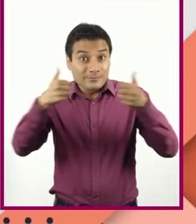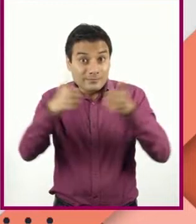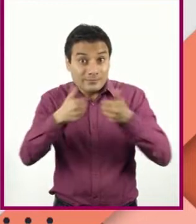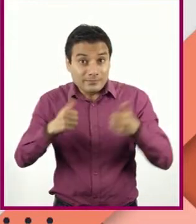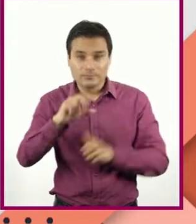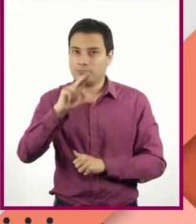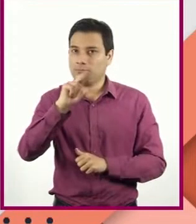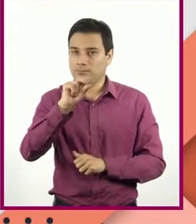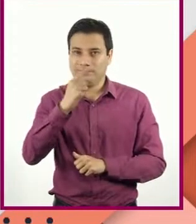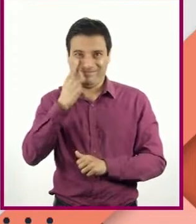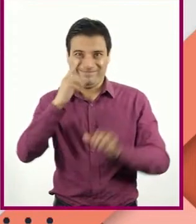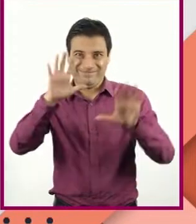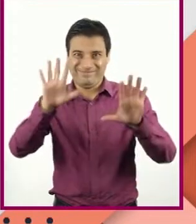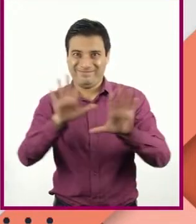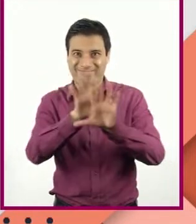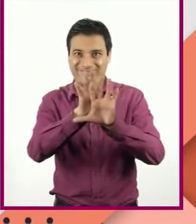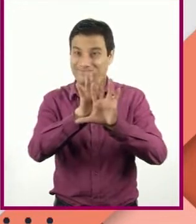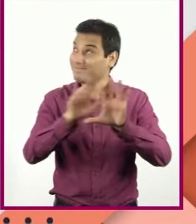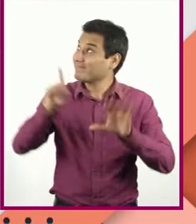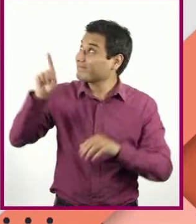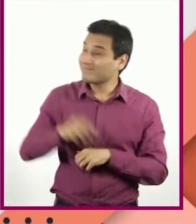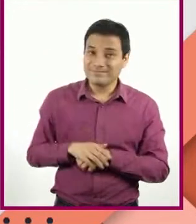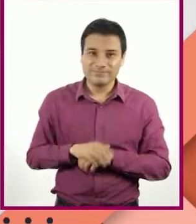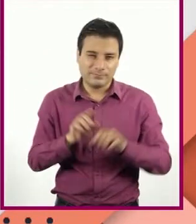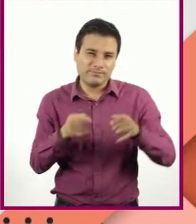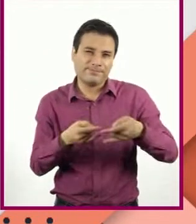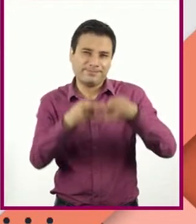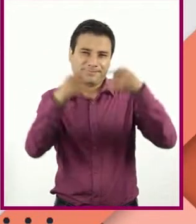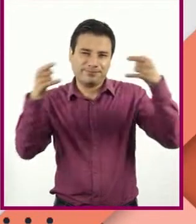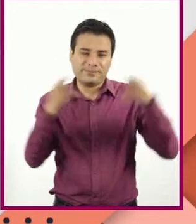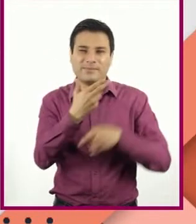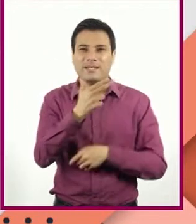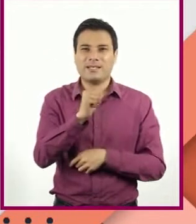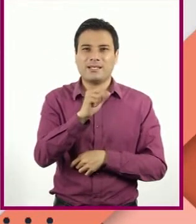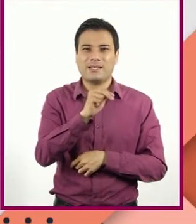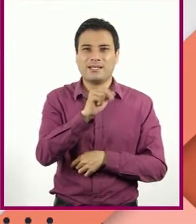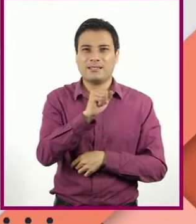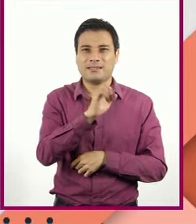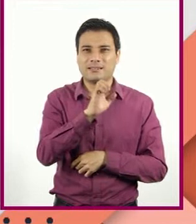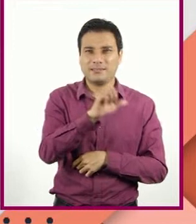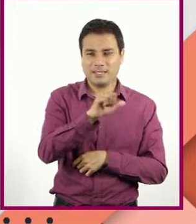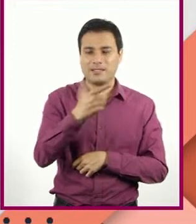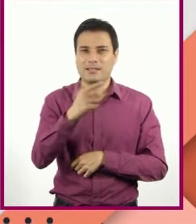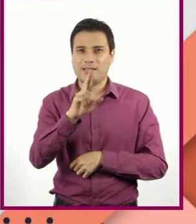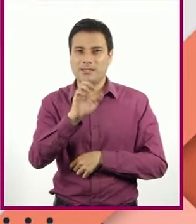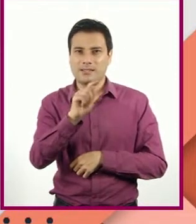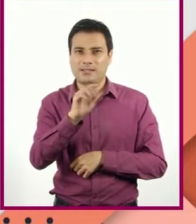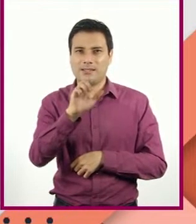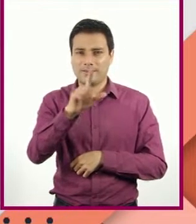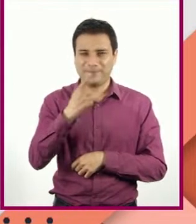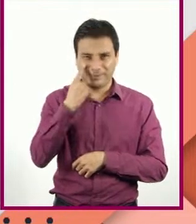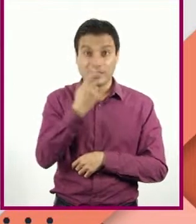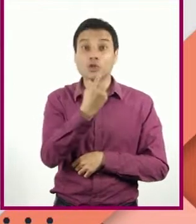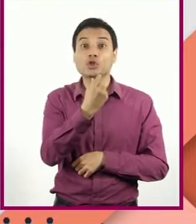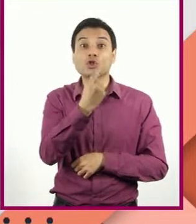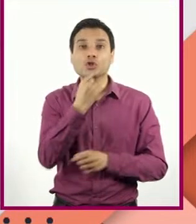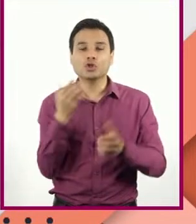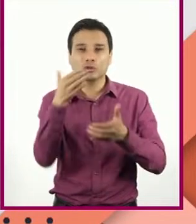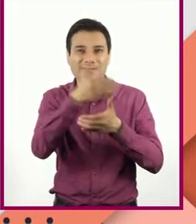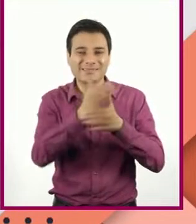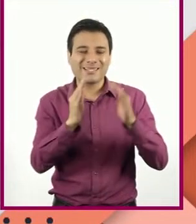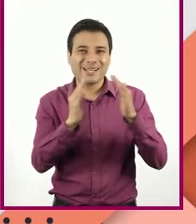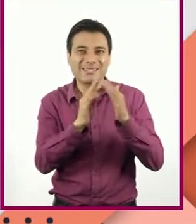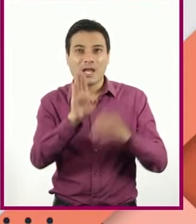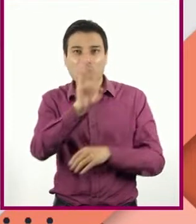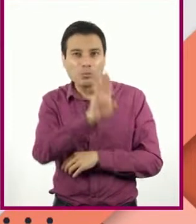cuento de Hansel y Gretel de los hermanos Grimm, podemos ver cómo los niños llegan a la casa de la bruja y luego